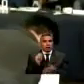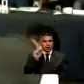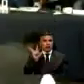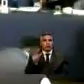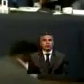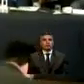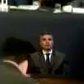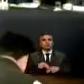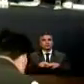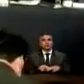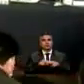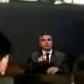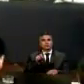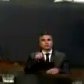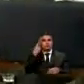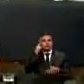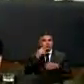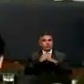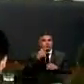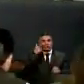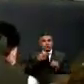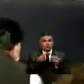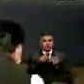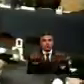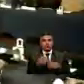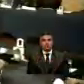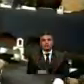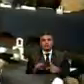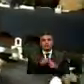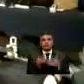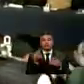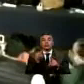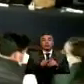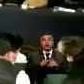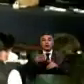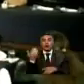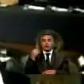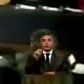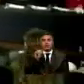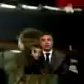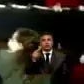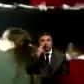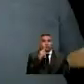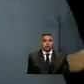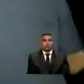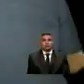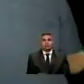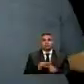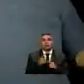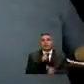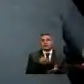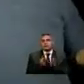congele, se revise la decisión del presidente de congelar el precio de los combustibles a lo que costaban en el mes del pasado junio. Justamente esos son los